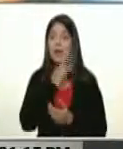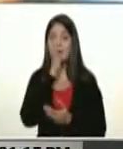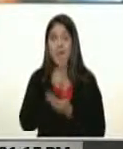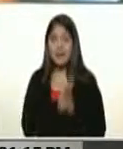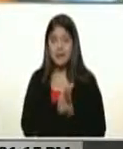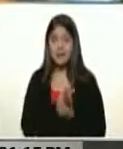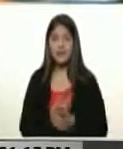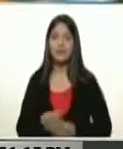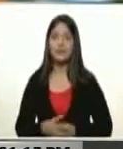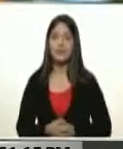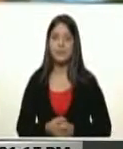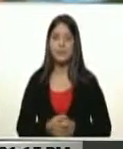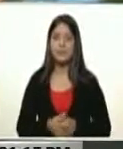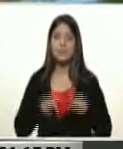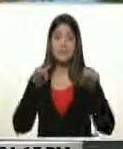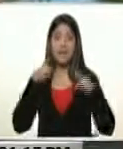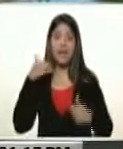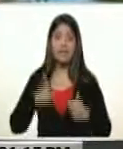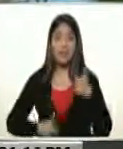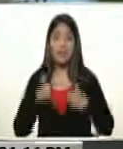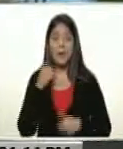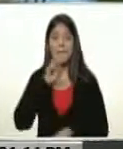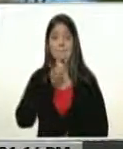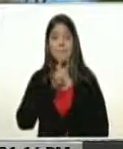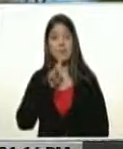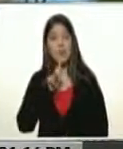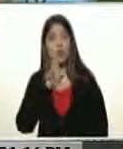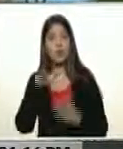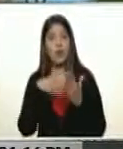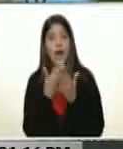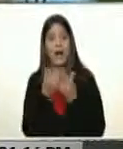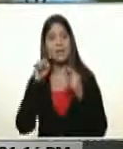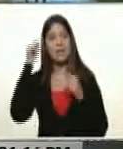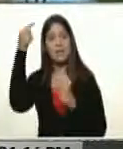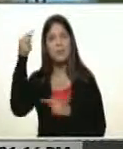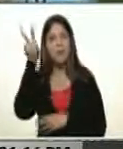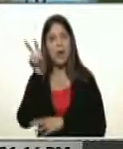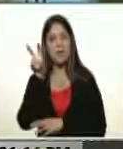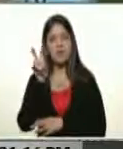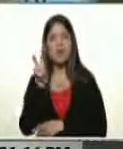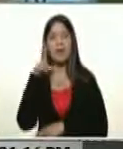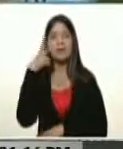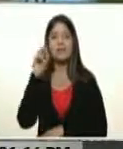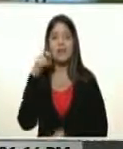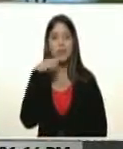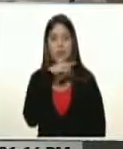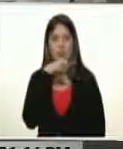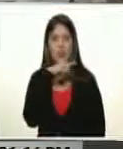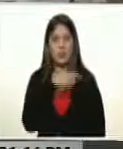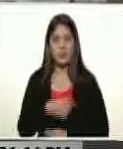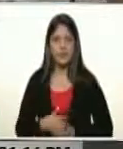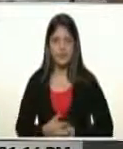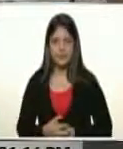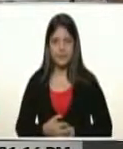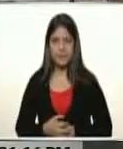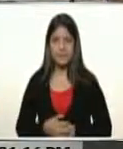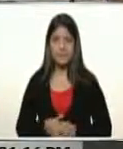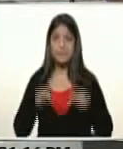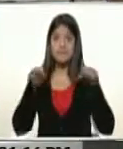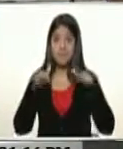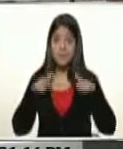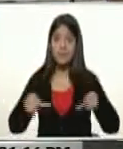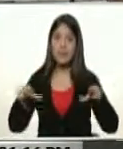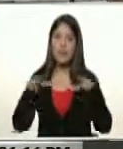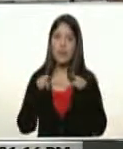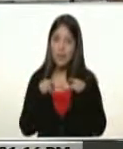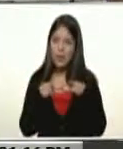voluntariado es desde este miércoles 21 hasta el próximo viernes 30 de octubre. Este espacio de